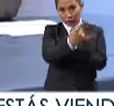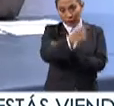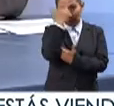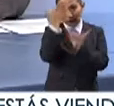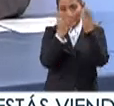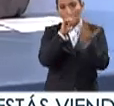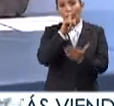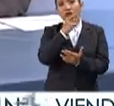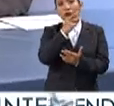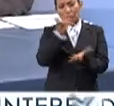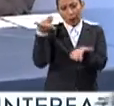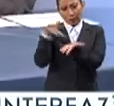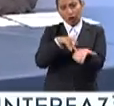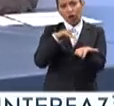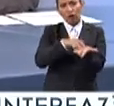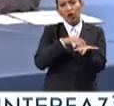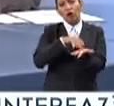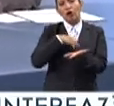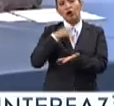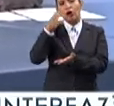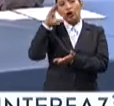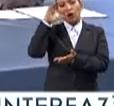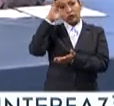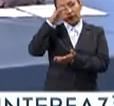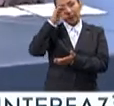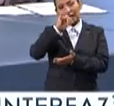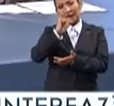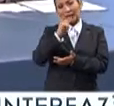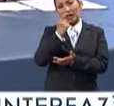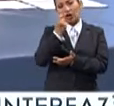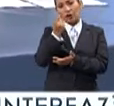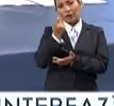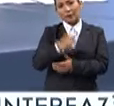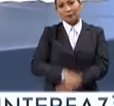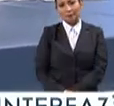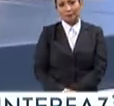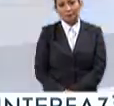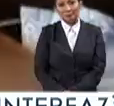posgrados son apoyados por el consejo nacional de ciencia y tecnología